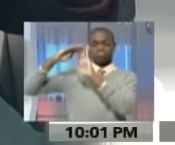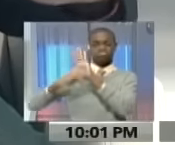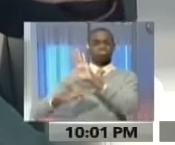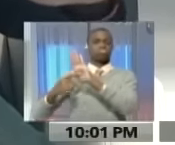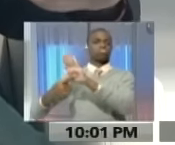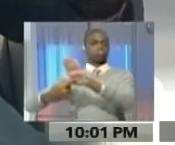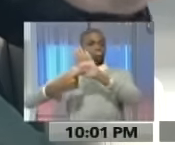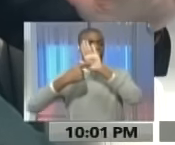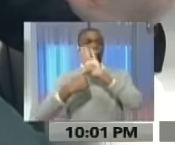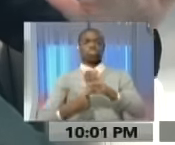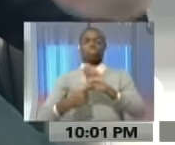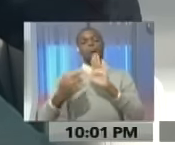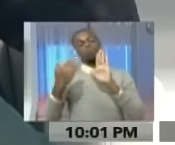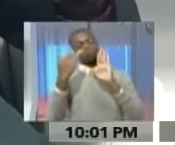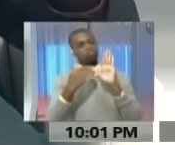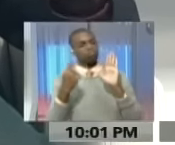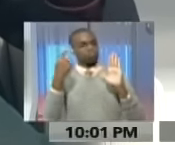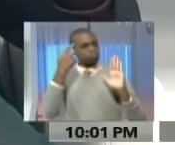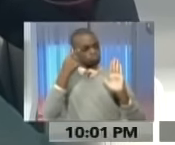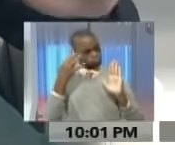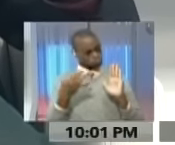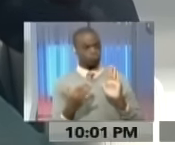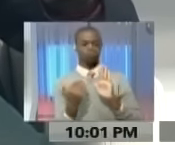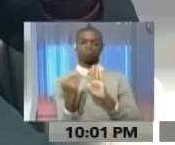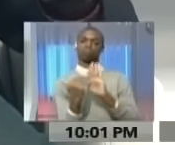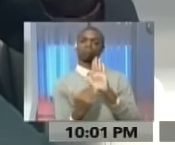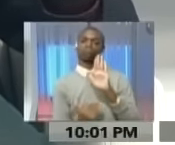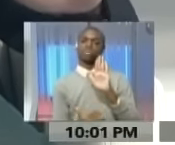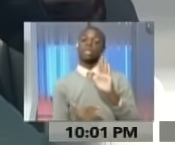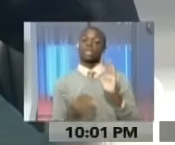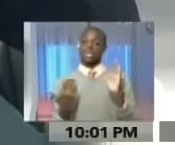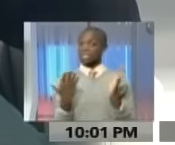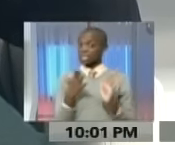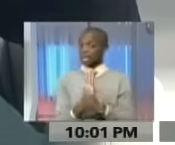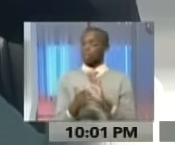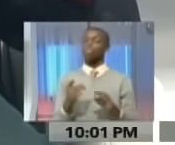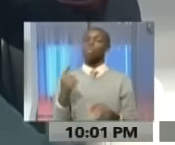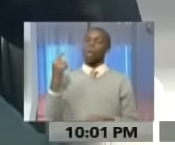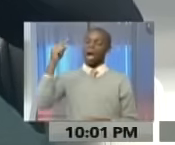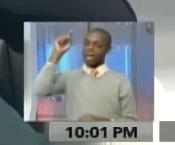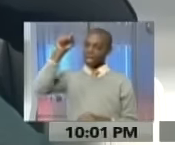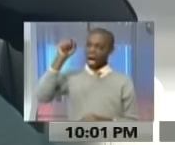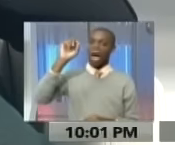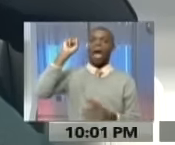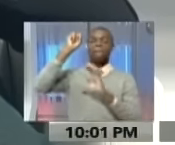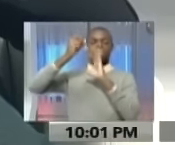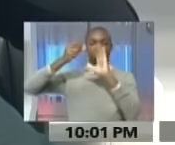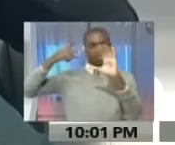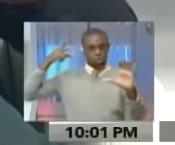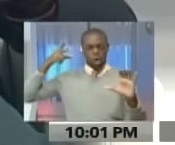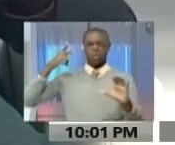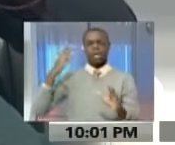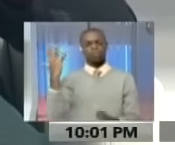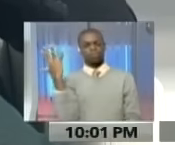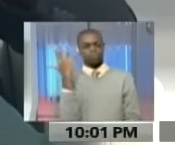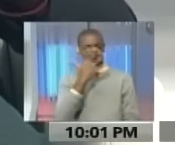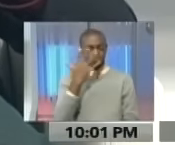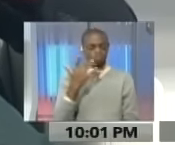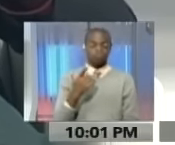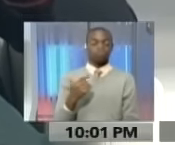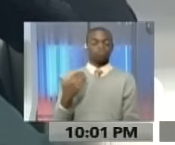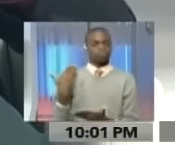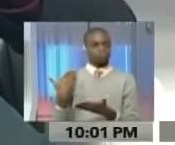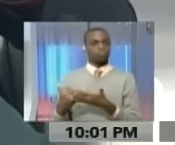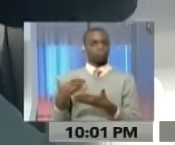sentencia cautelar dice mire hermano hay serios indicios de que se convirtieron eventos fraudulentos en la elección de Amazonas mientras el